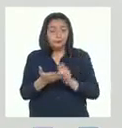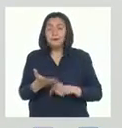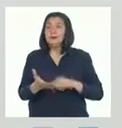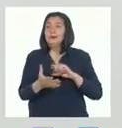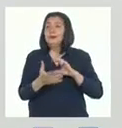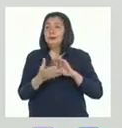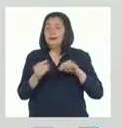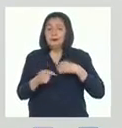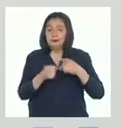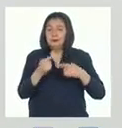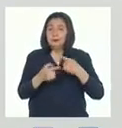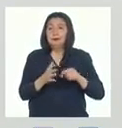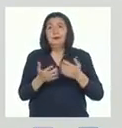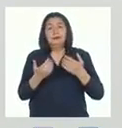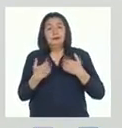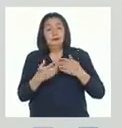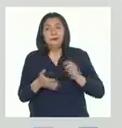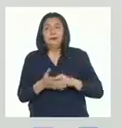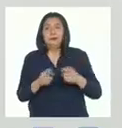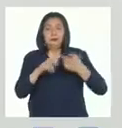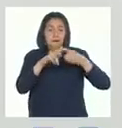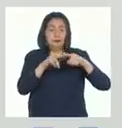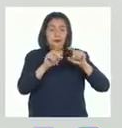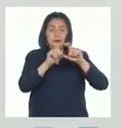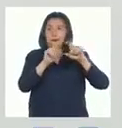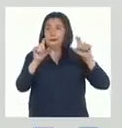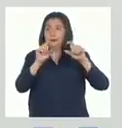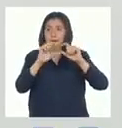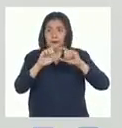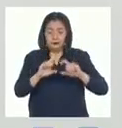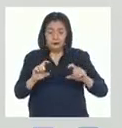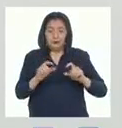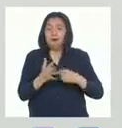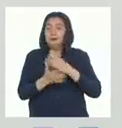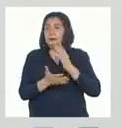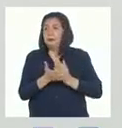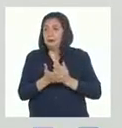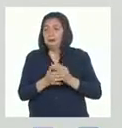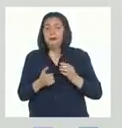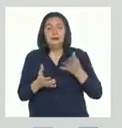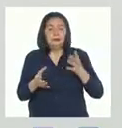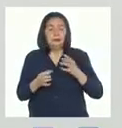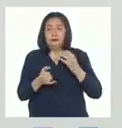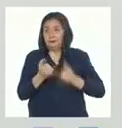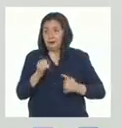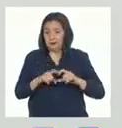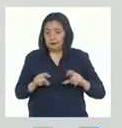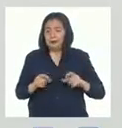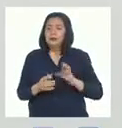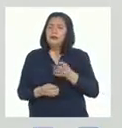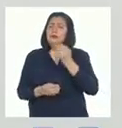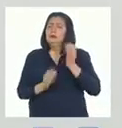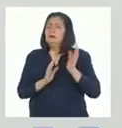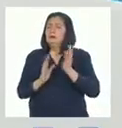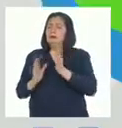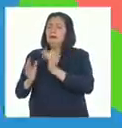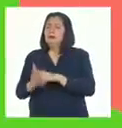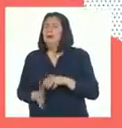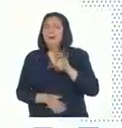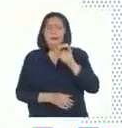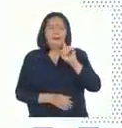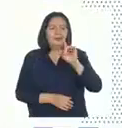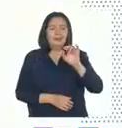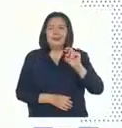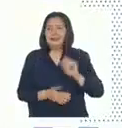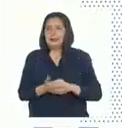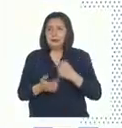narrativos, poseen inicio, nudo o problema y desenlace. Vamos a escuchar cómo ordenó los hechos